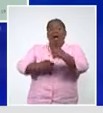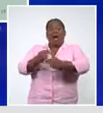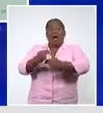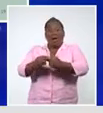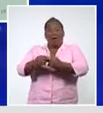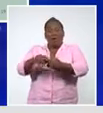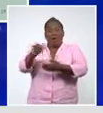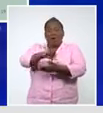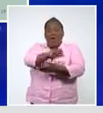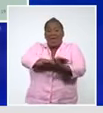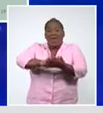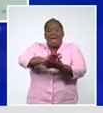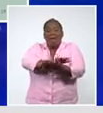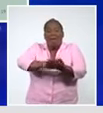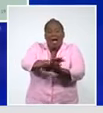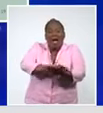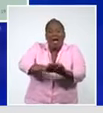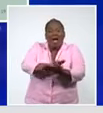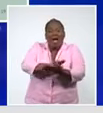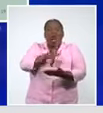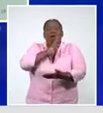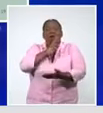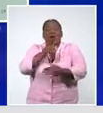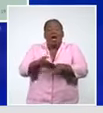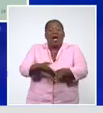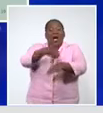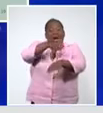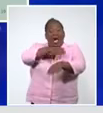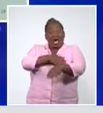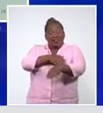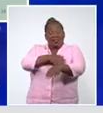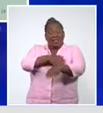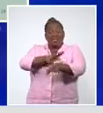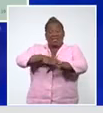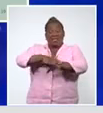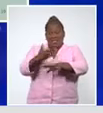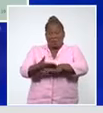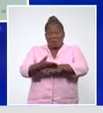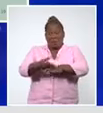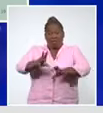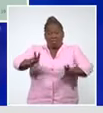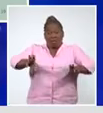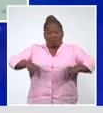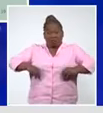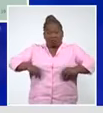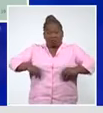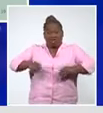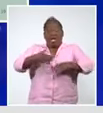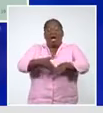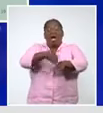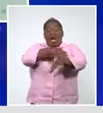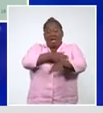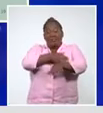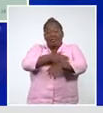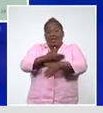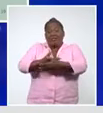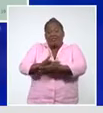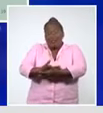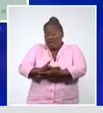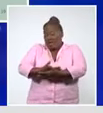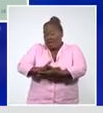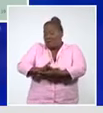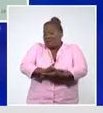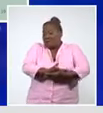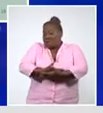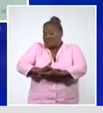Hazlo tú. Antes y después de cambiar mis pañales y antes de amamantarme. Limpia mis